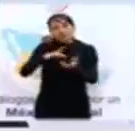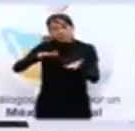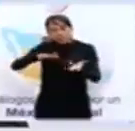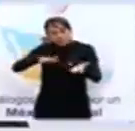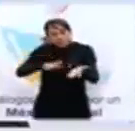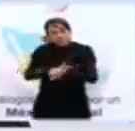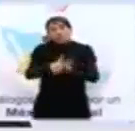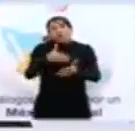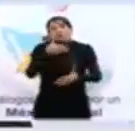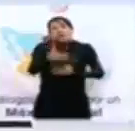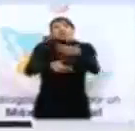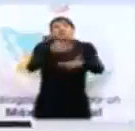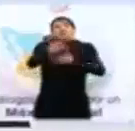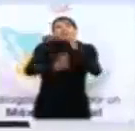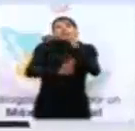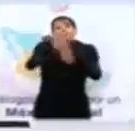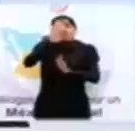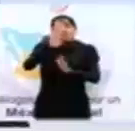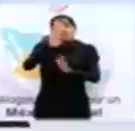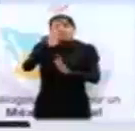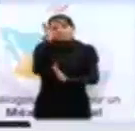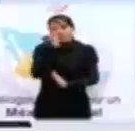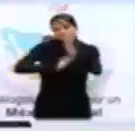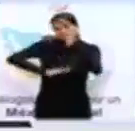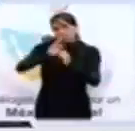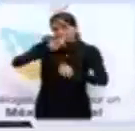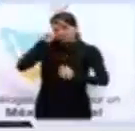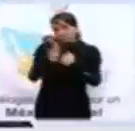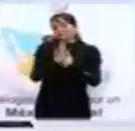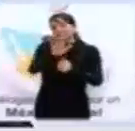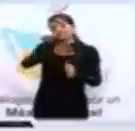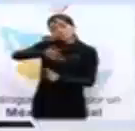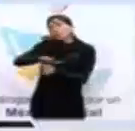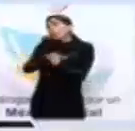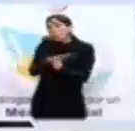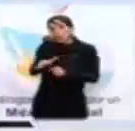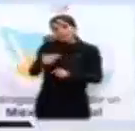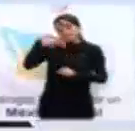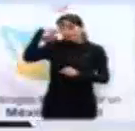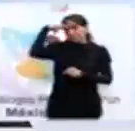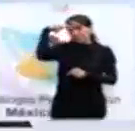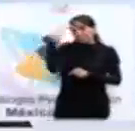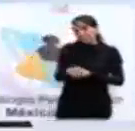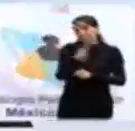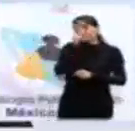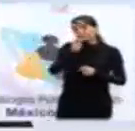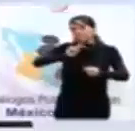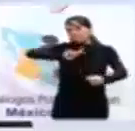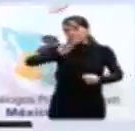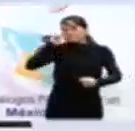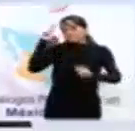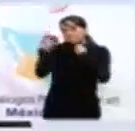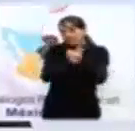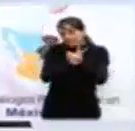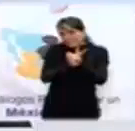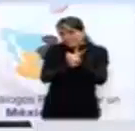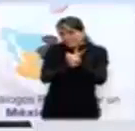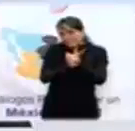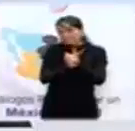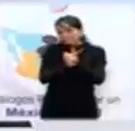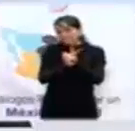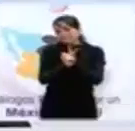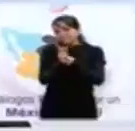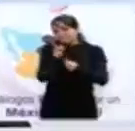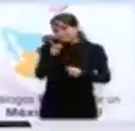mencionar algunos más allá de los que se han mencionado. México es un país que ha puesto sobre la mesa, y